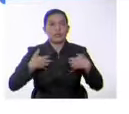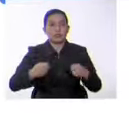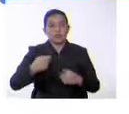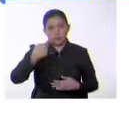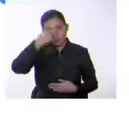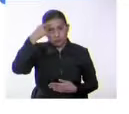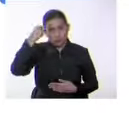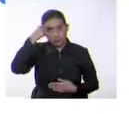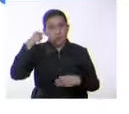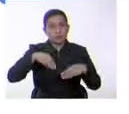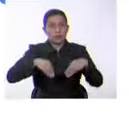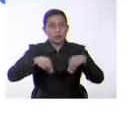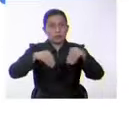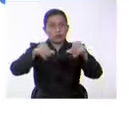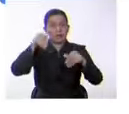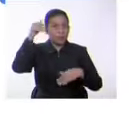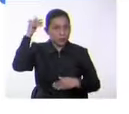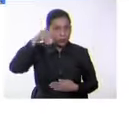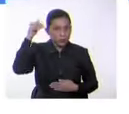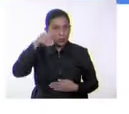la tierra y la educación.